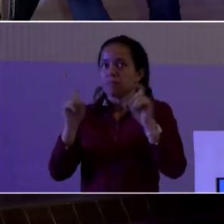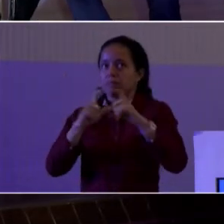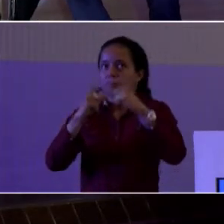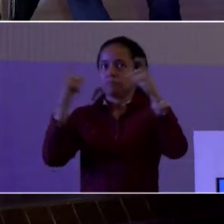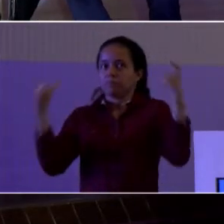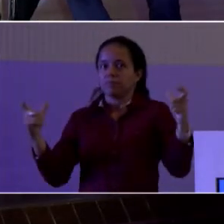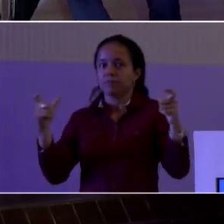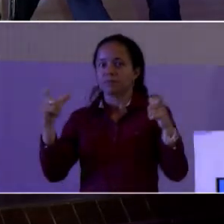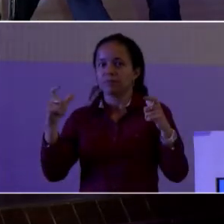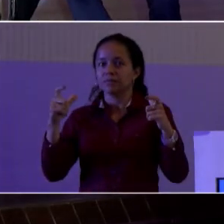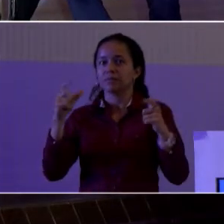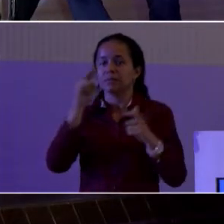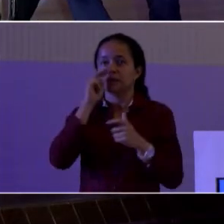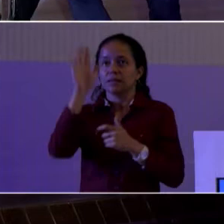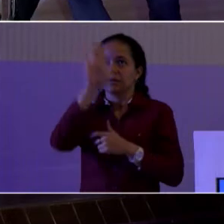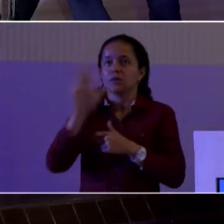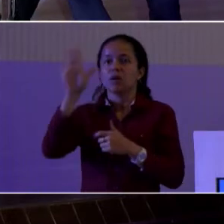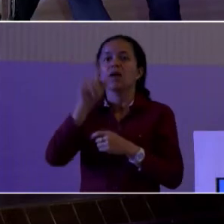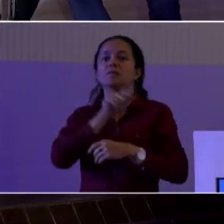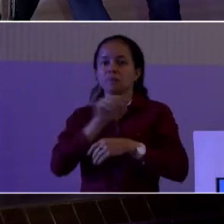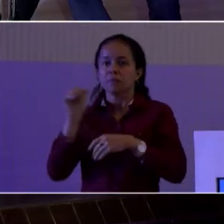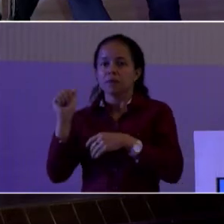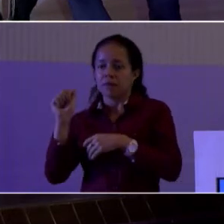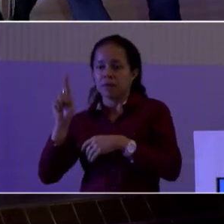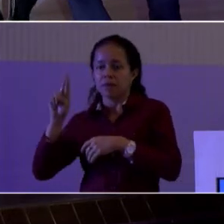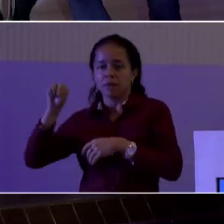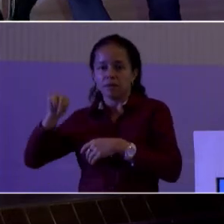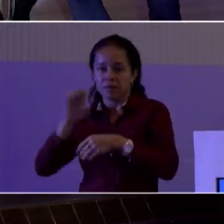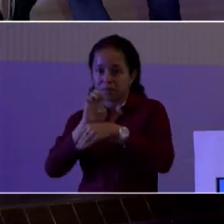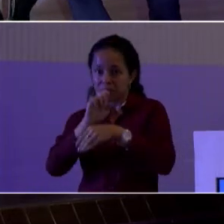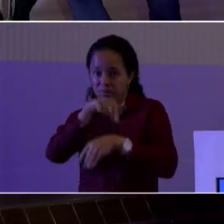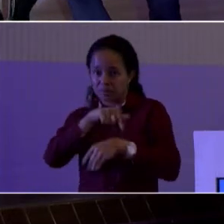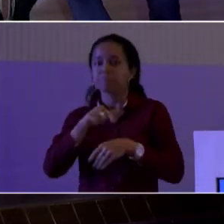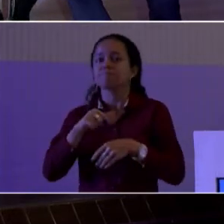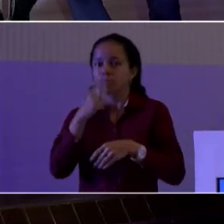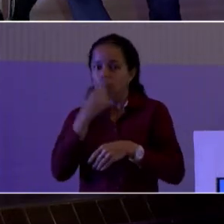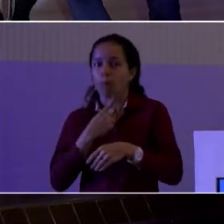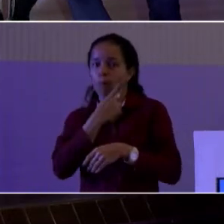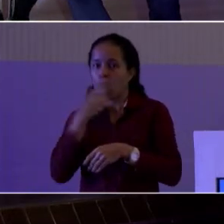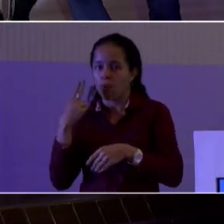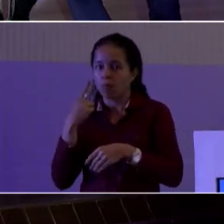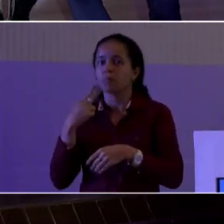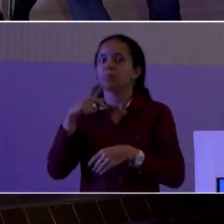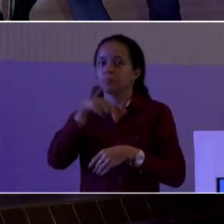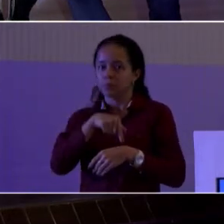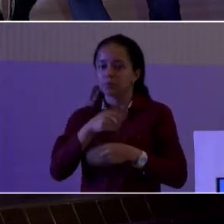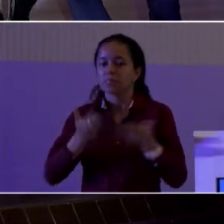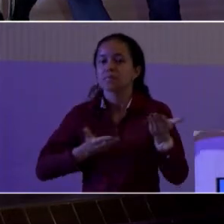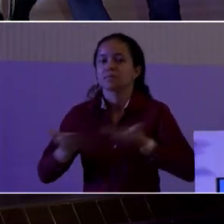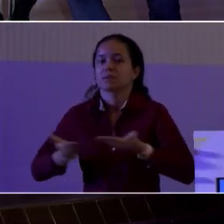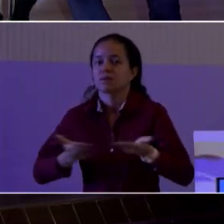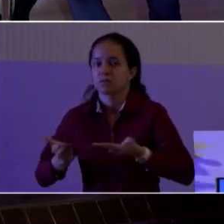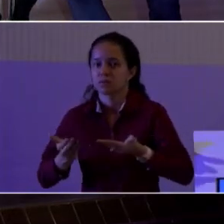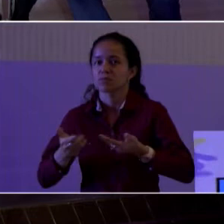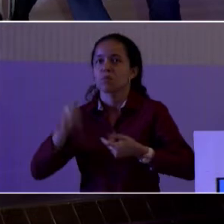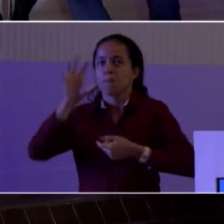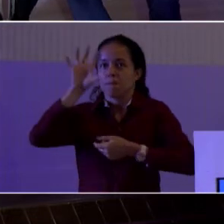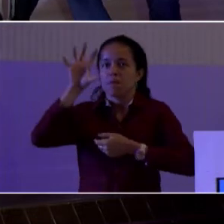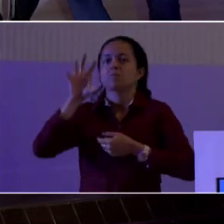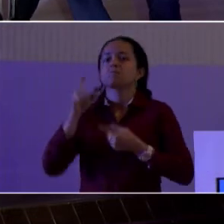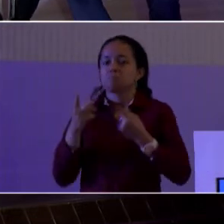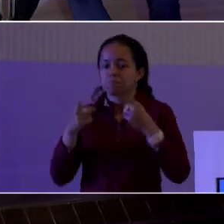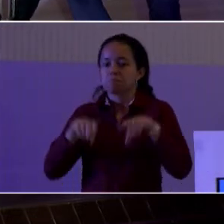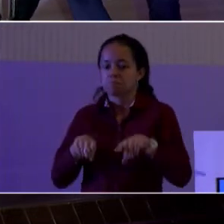nivel nacional. La agencia tiene este compromiso, esta estrategia al servicio del país. Hemos hecho también